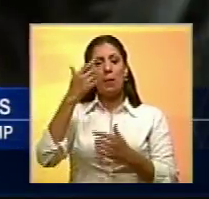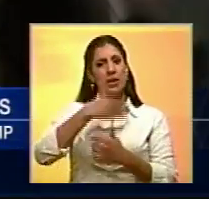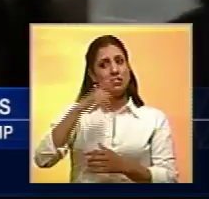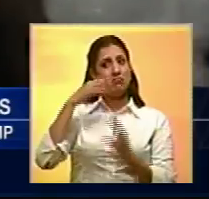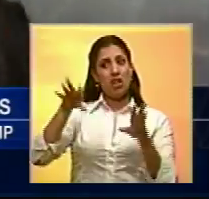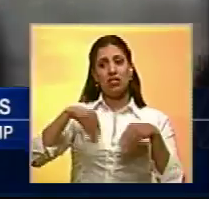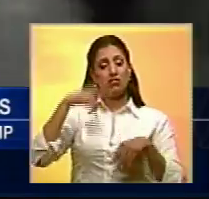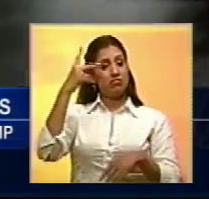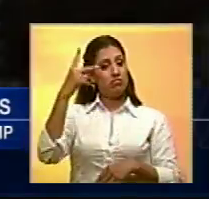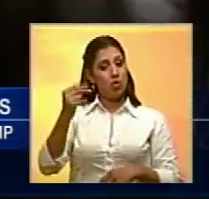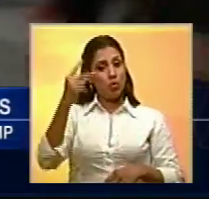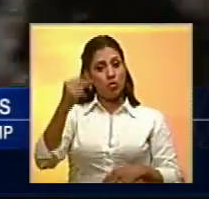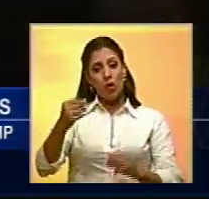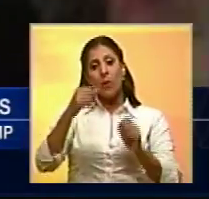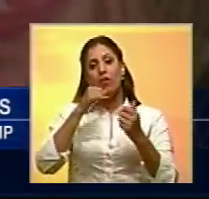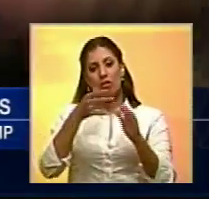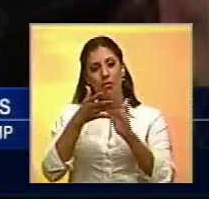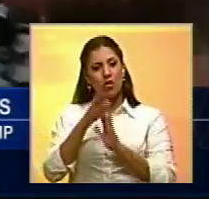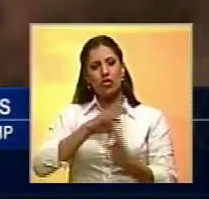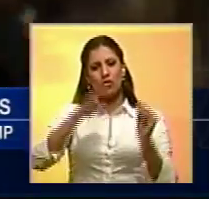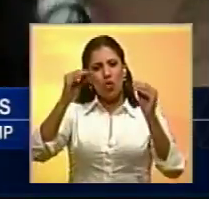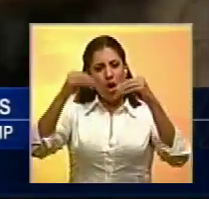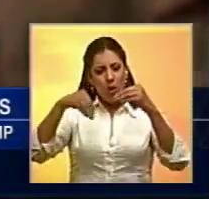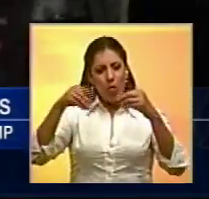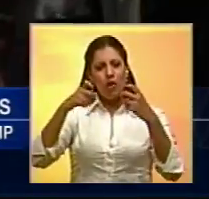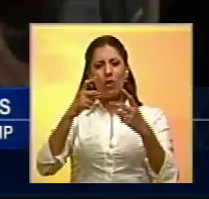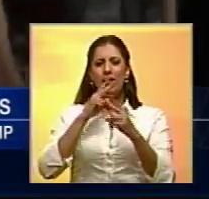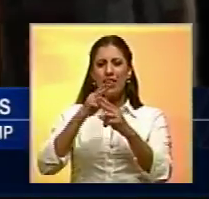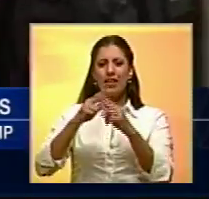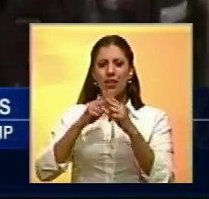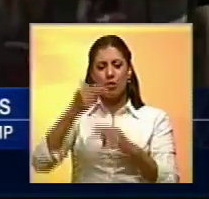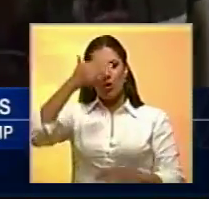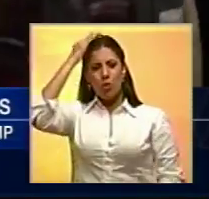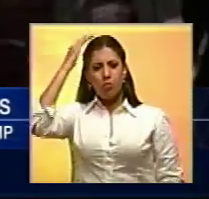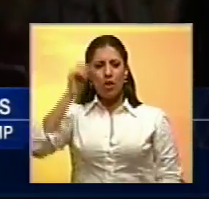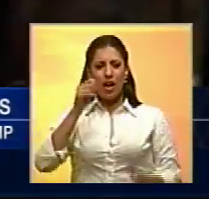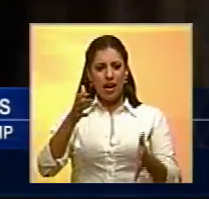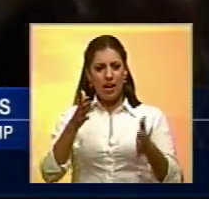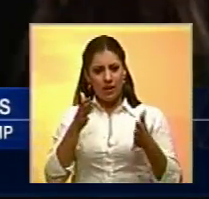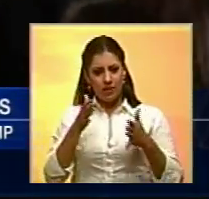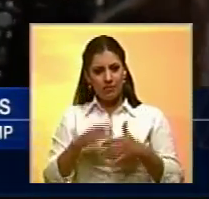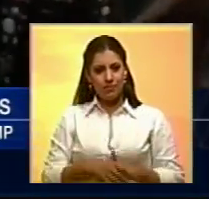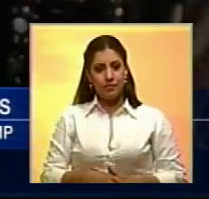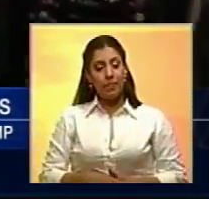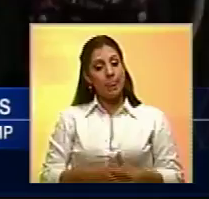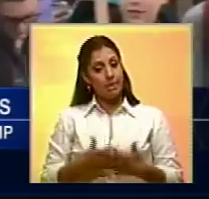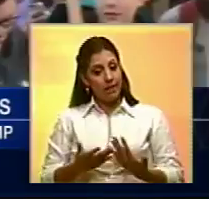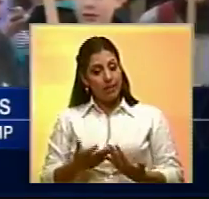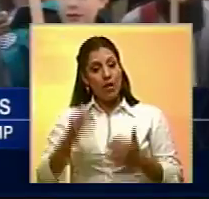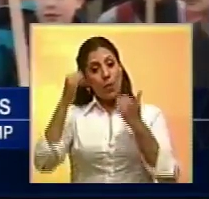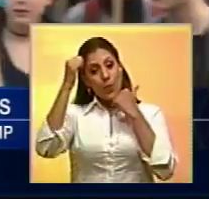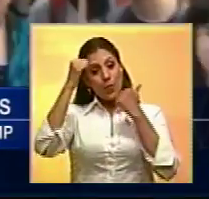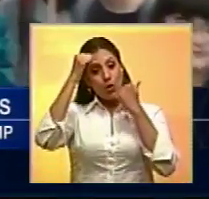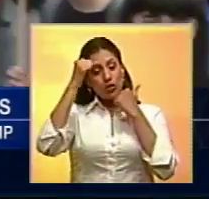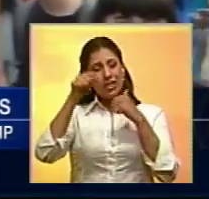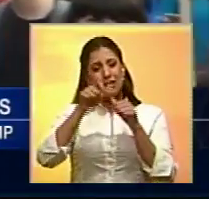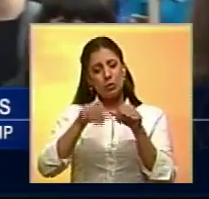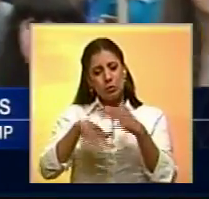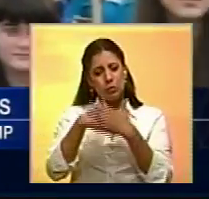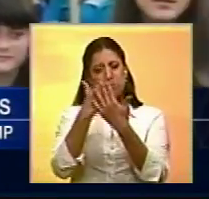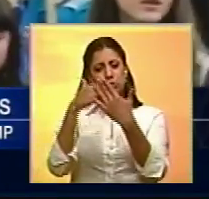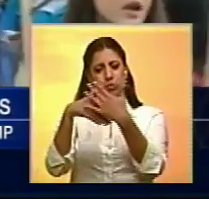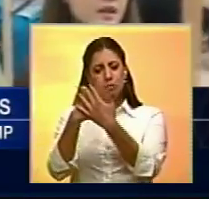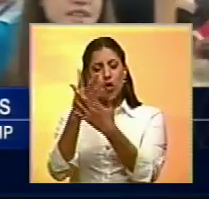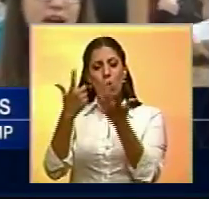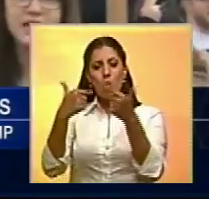presidente", los manifestantes expresaban así su desacuerdo con el resultado obtenido por Trump en los comicios presidenciales. Las protestas y vigilias se